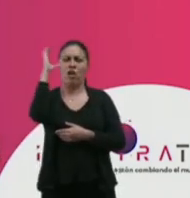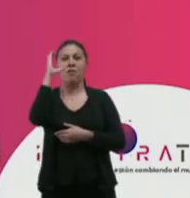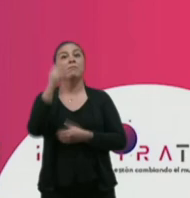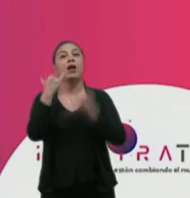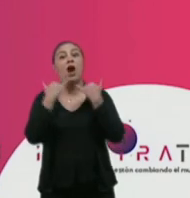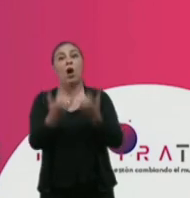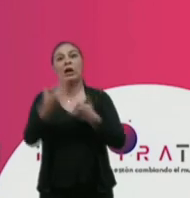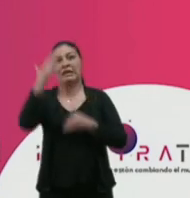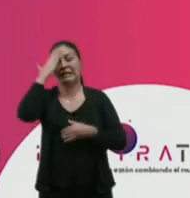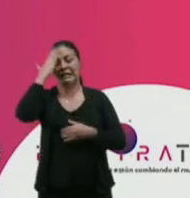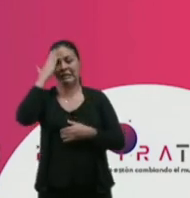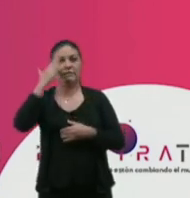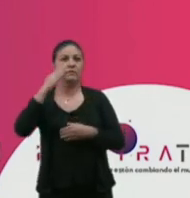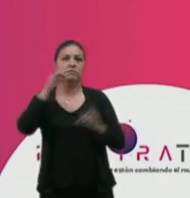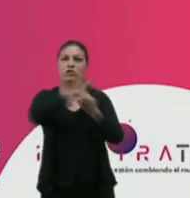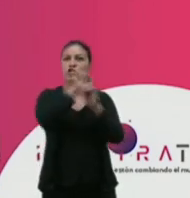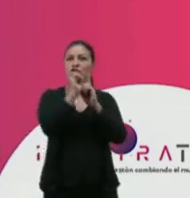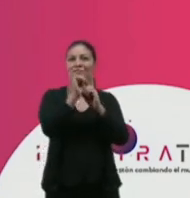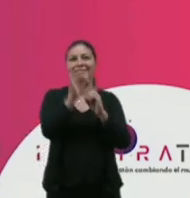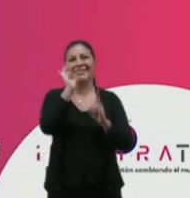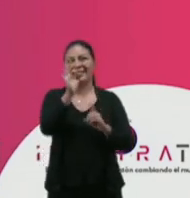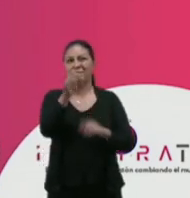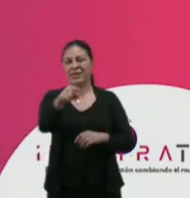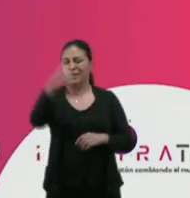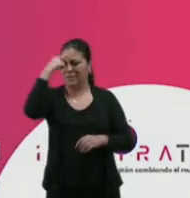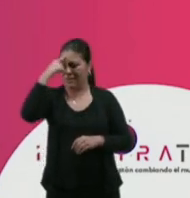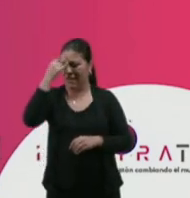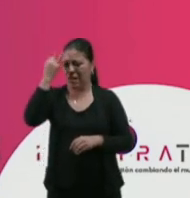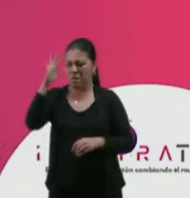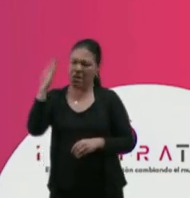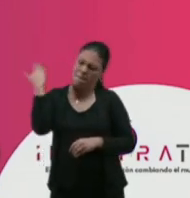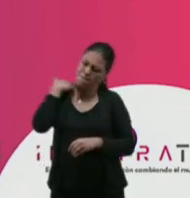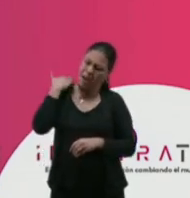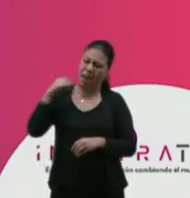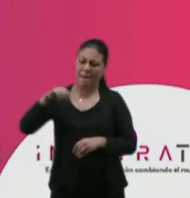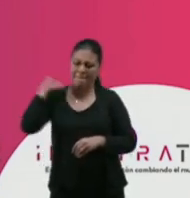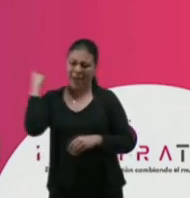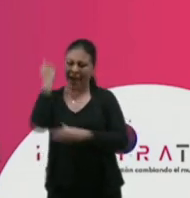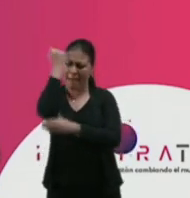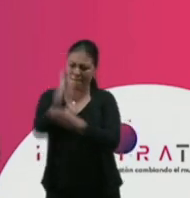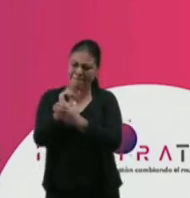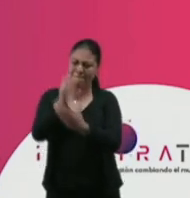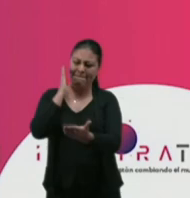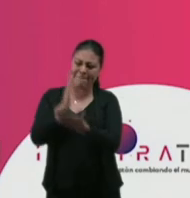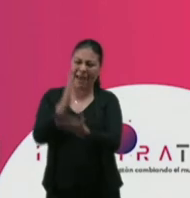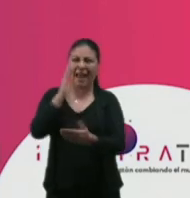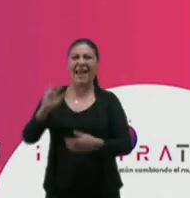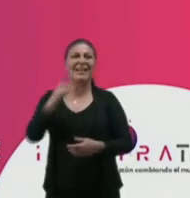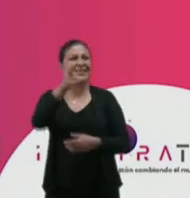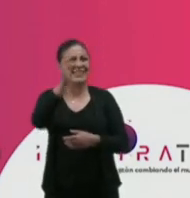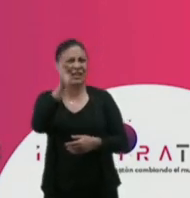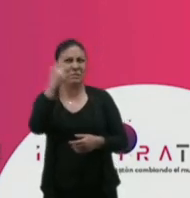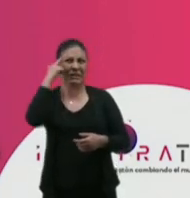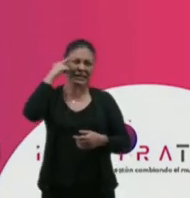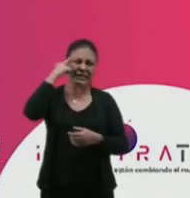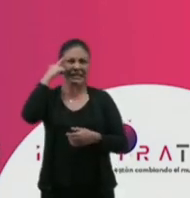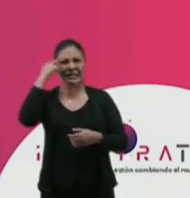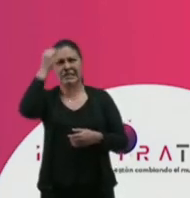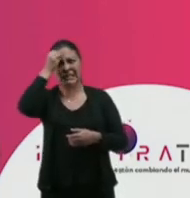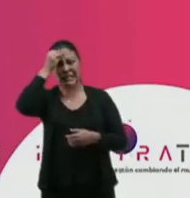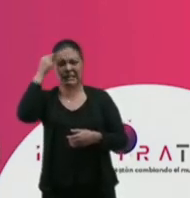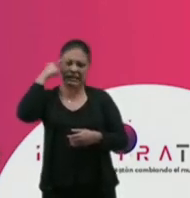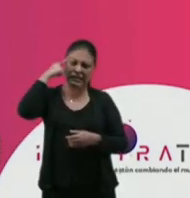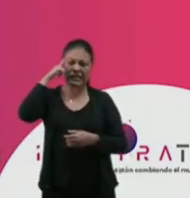como sociedad es el miedo al fracaso. Como empresa, como país que